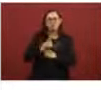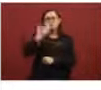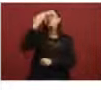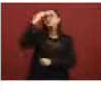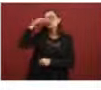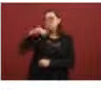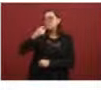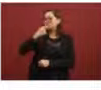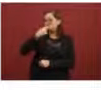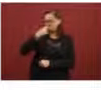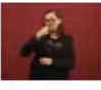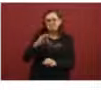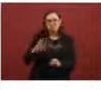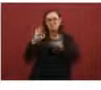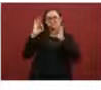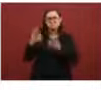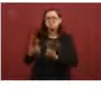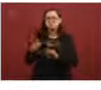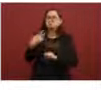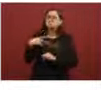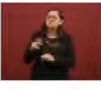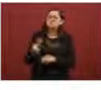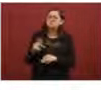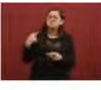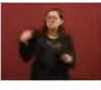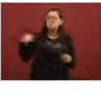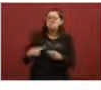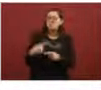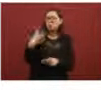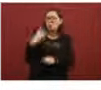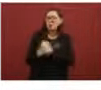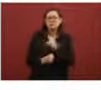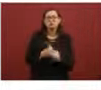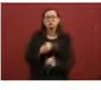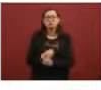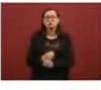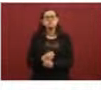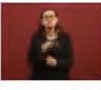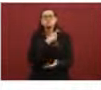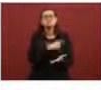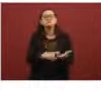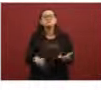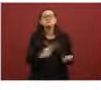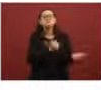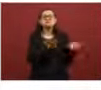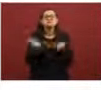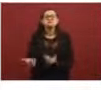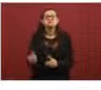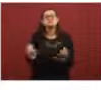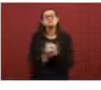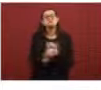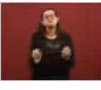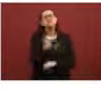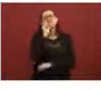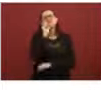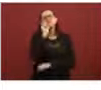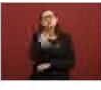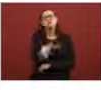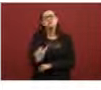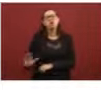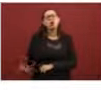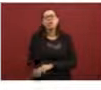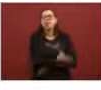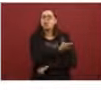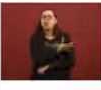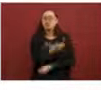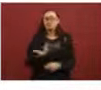por razones todavía en estudio, hay 2 o 3 hipótesis, no se había implementado, no se había favorecido, y en